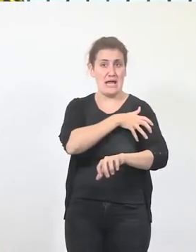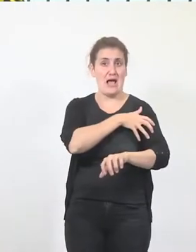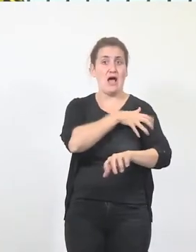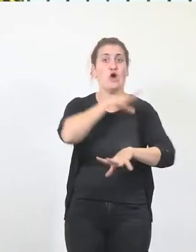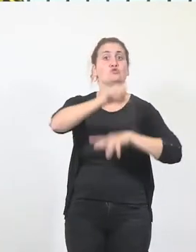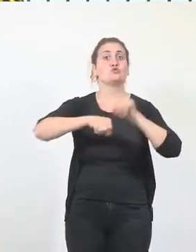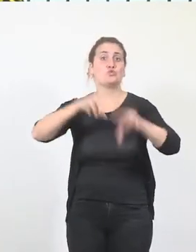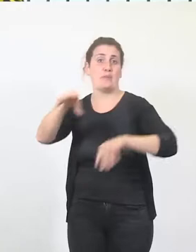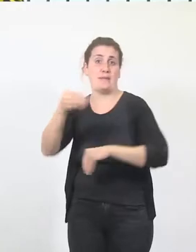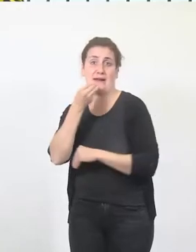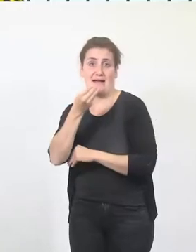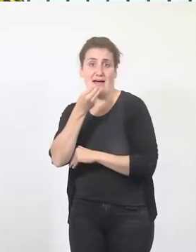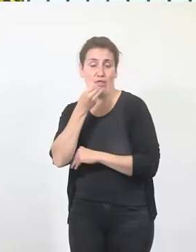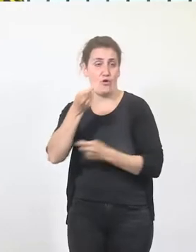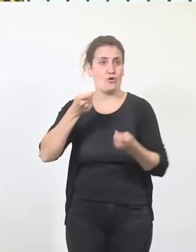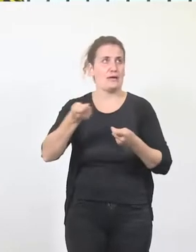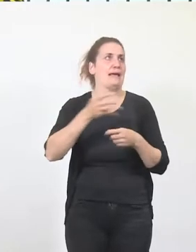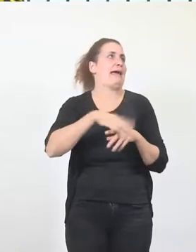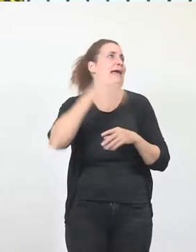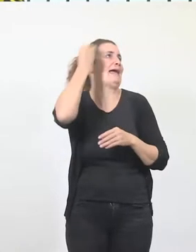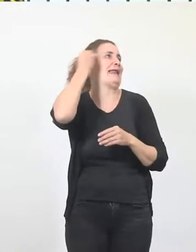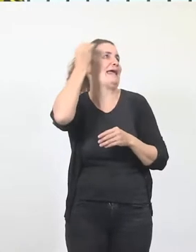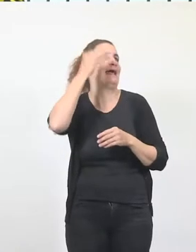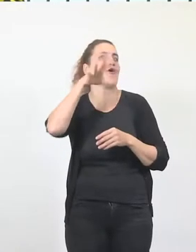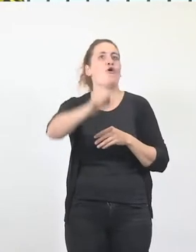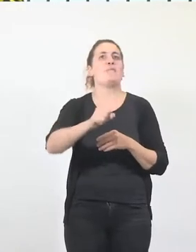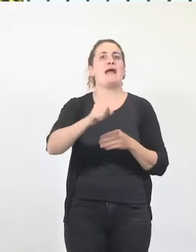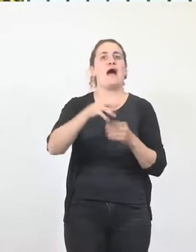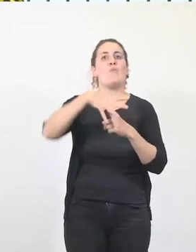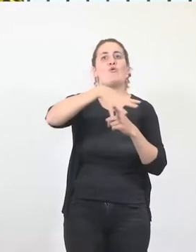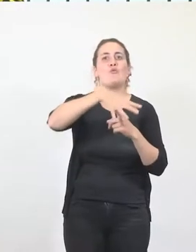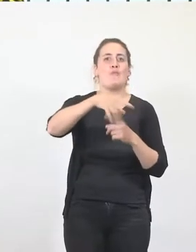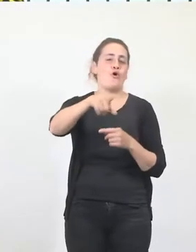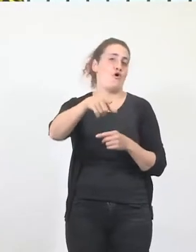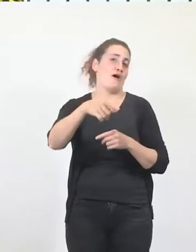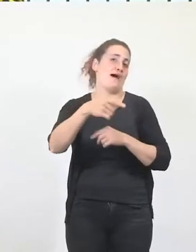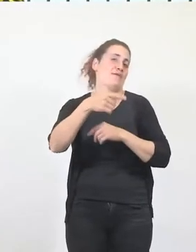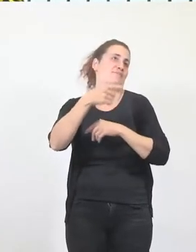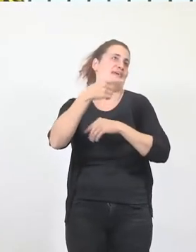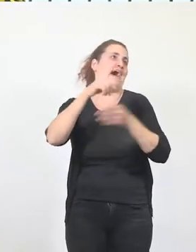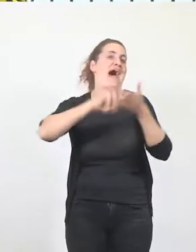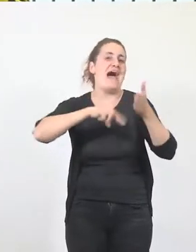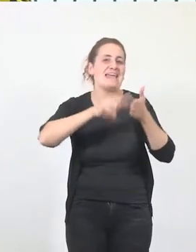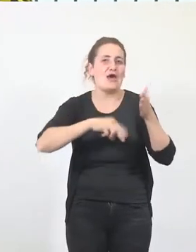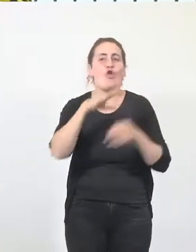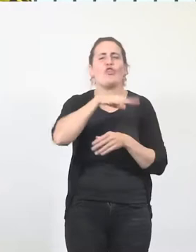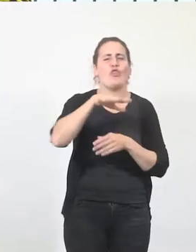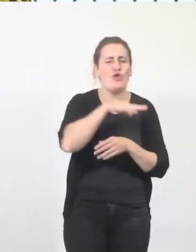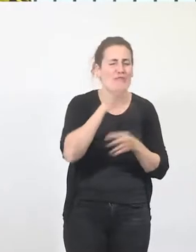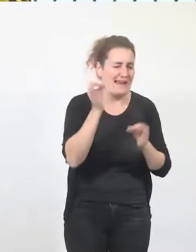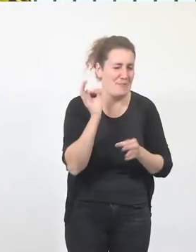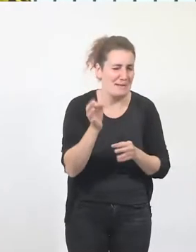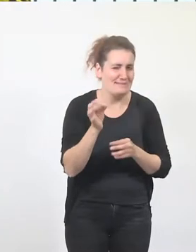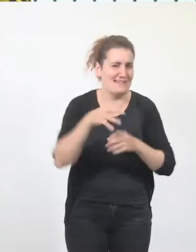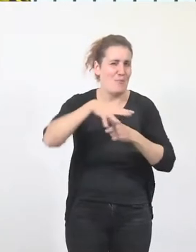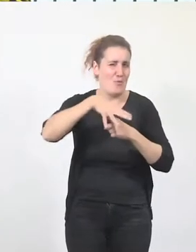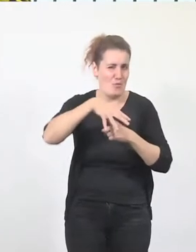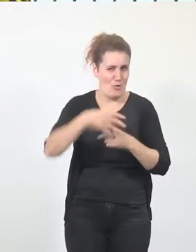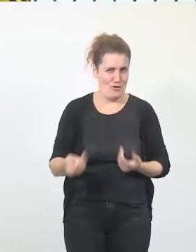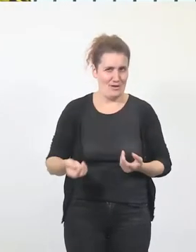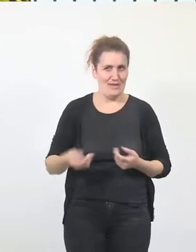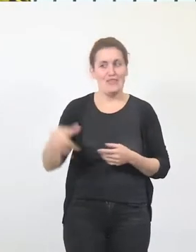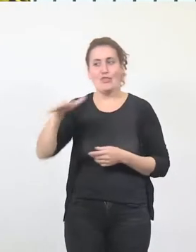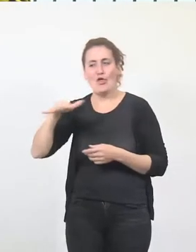supermercado y crea que compra pulpo gallego, ¿verdad? ¿De dónde llega el pulpo? ¿Y dónde se recoge y quién se